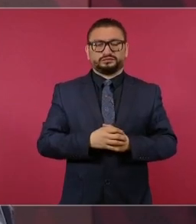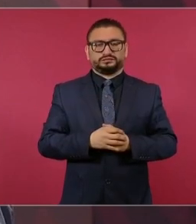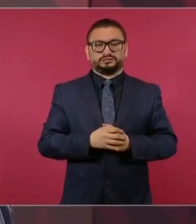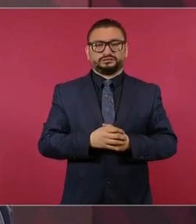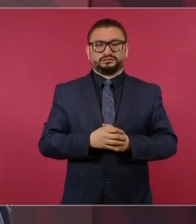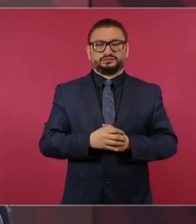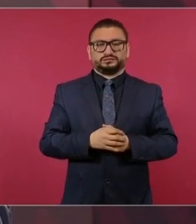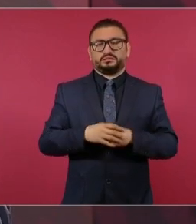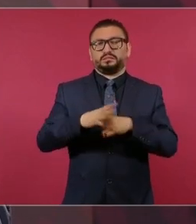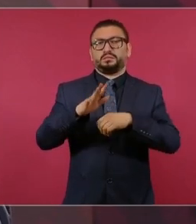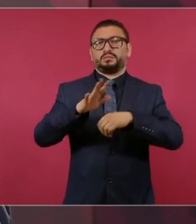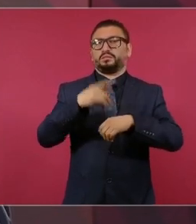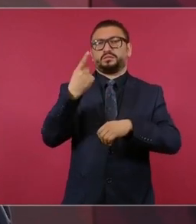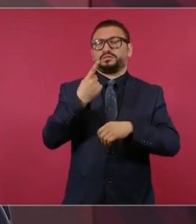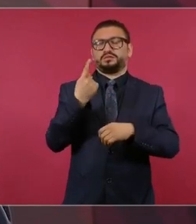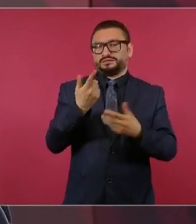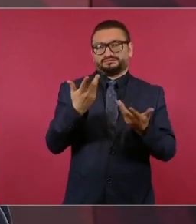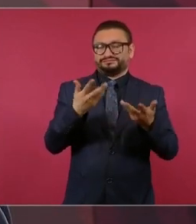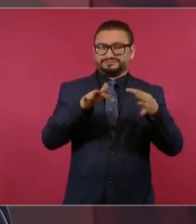porque el trabajo es